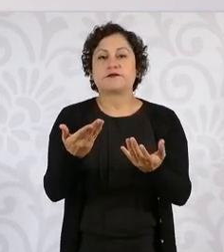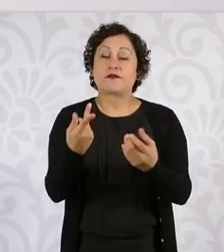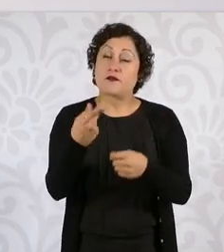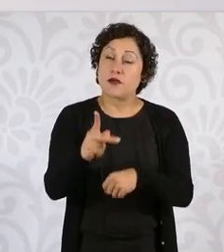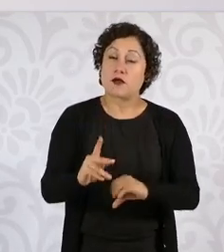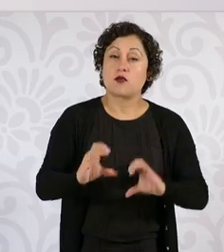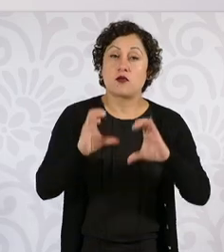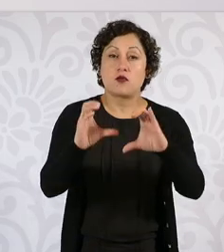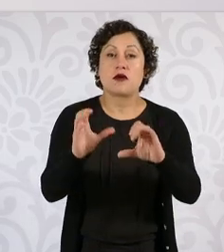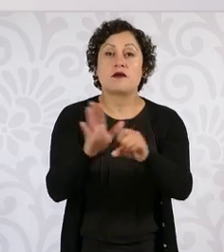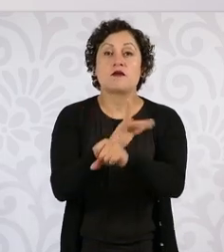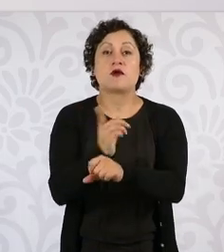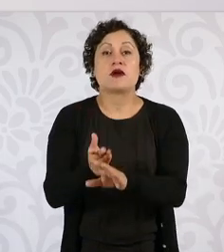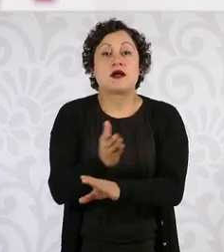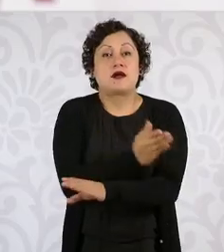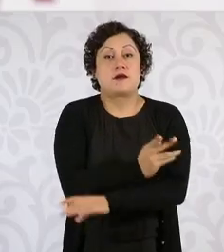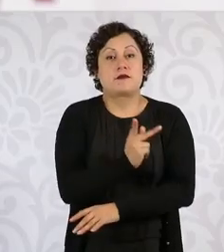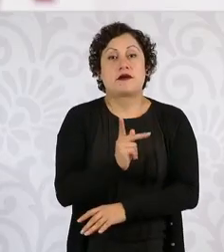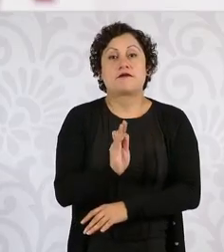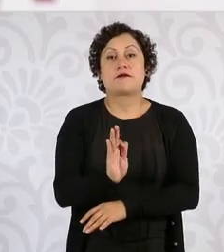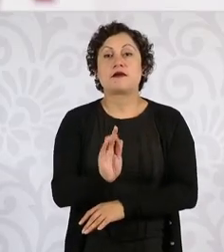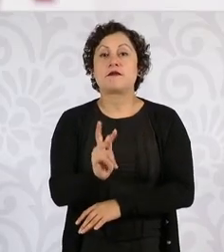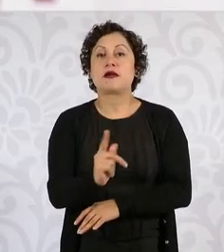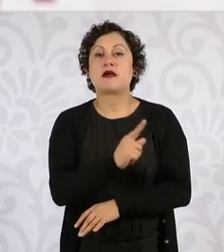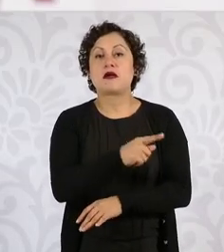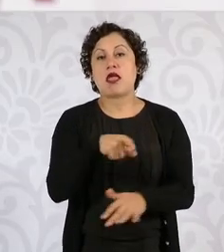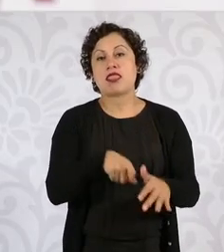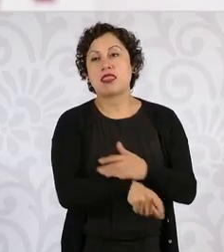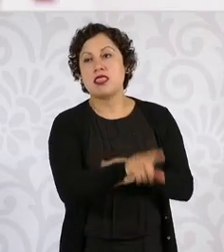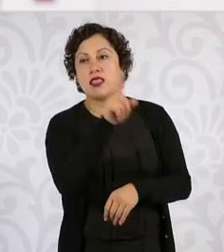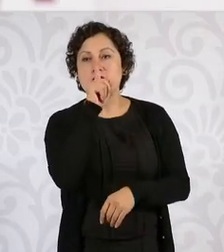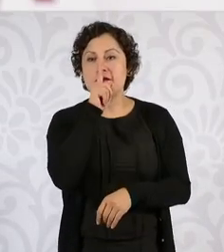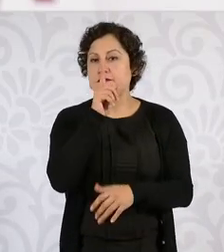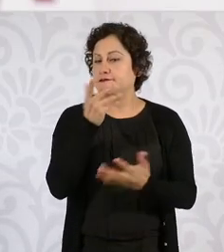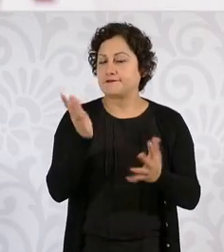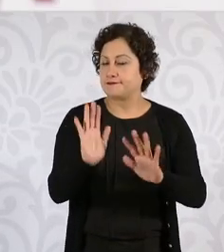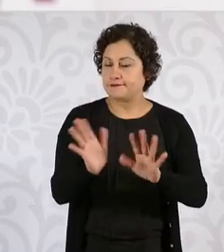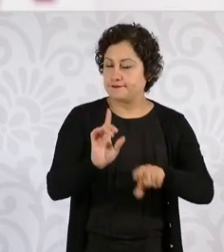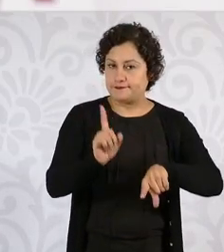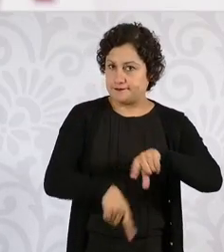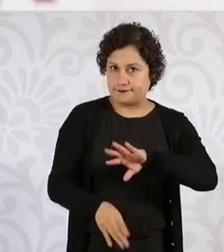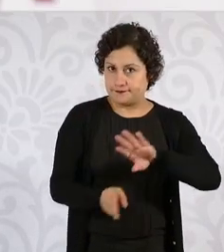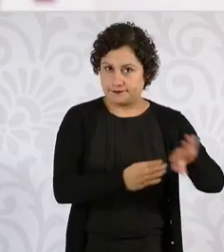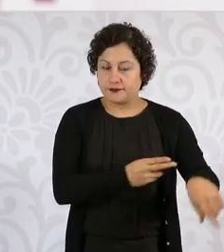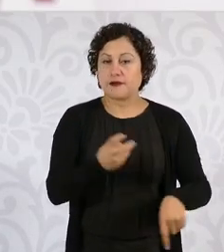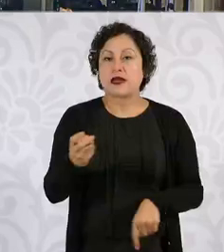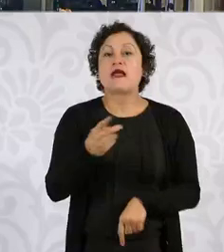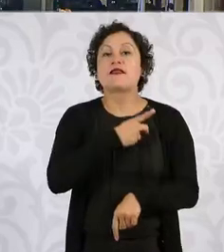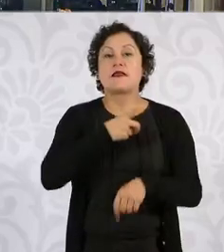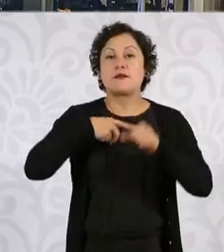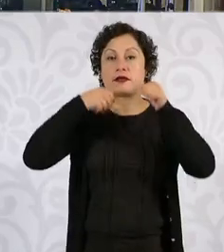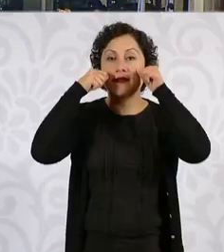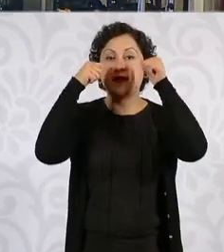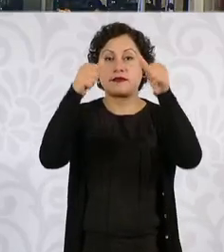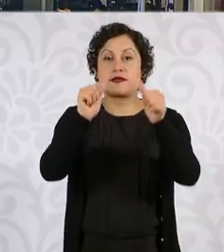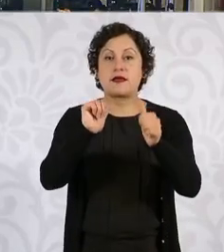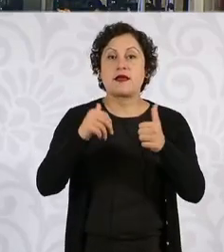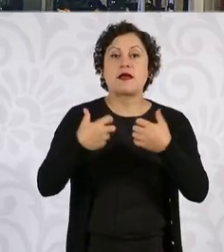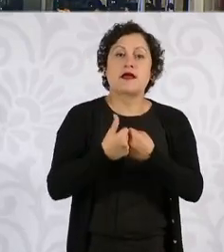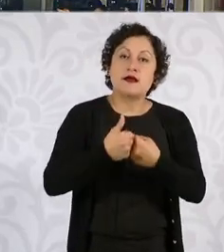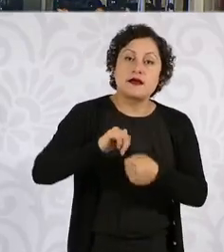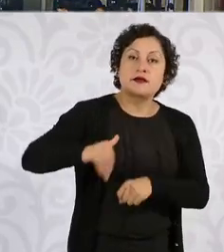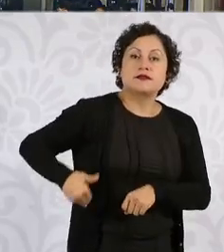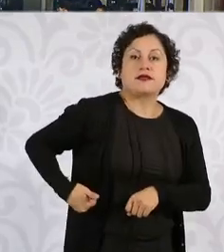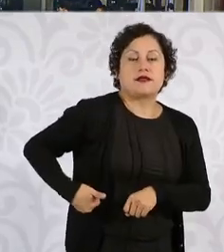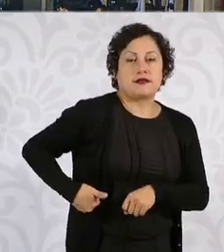de corrupción, y que pueda pues disminuir los accidentes. Y ya por último, me gustaría conocer un poco más